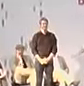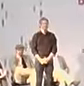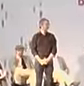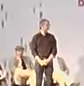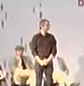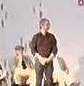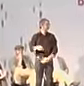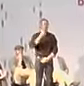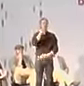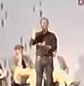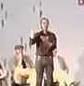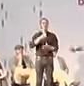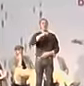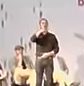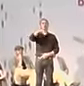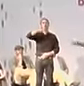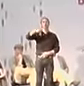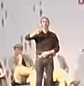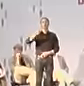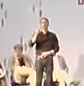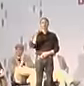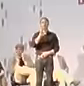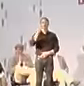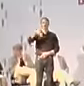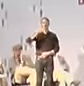Y bienvenida por fin, Manuela Carmena.